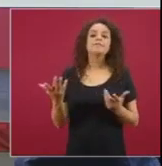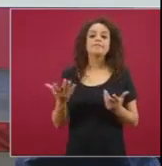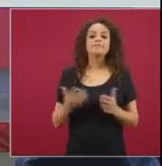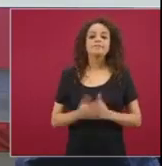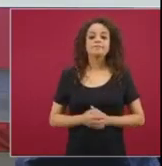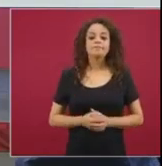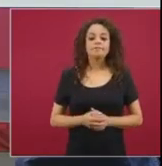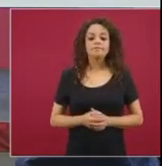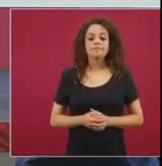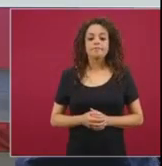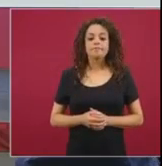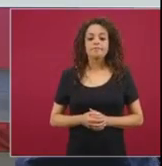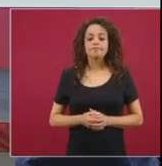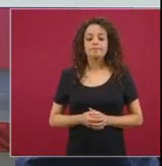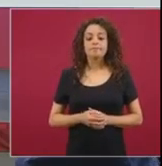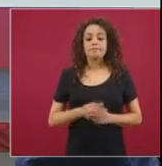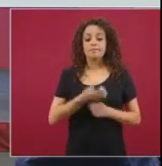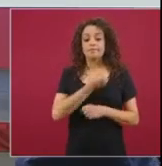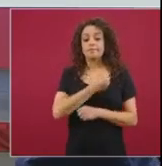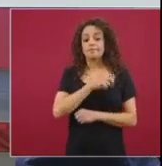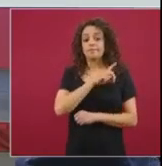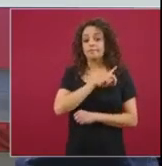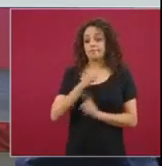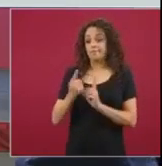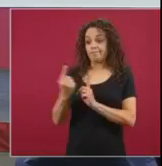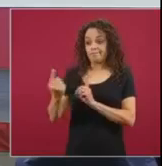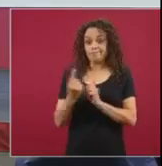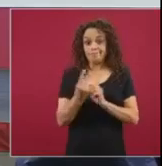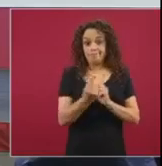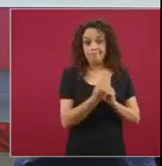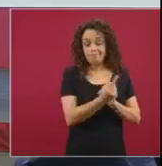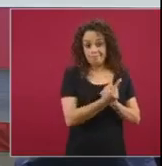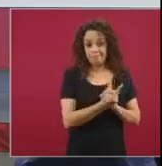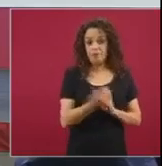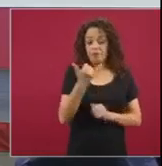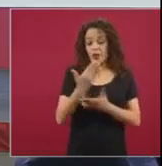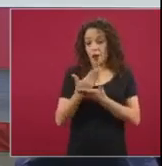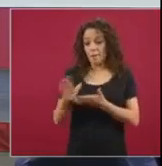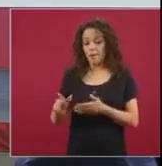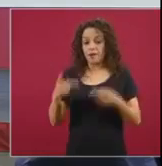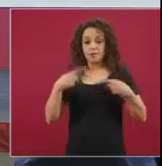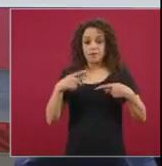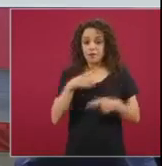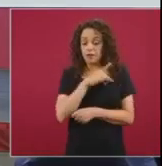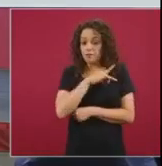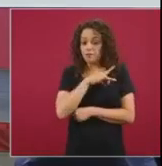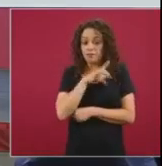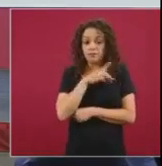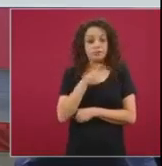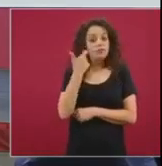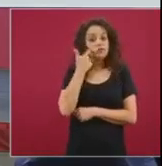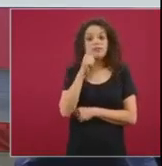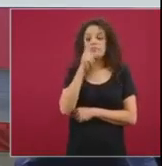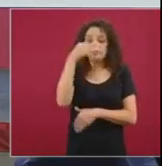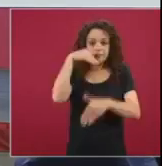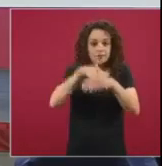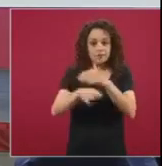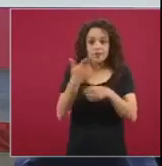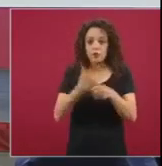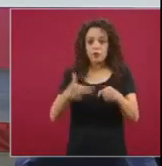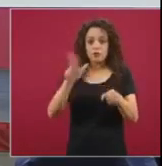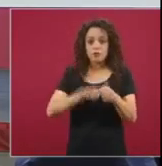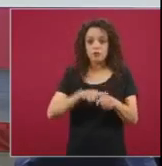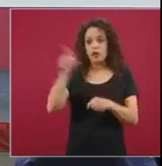sana distancia que hubo efectivamente, pero también por el miedo que tenía la población de acudir a estas unidades de salud porque pensaban que se iban a contagiar. Recordemos